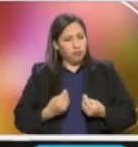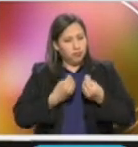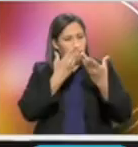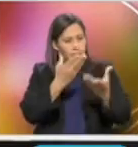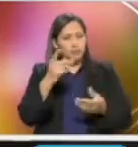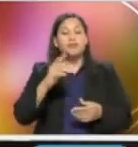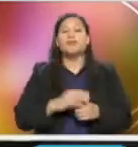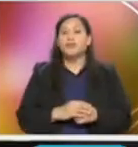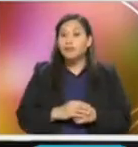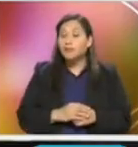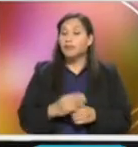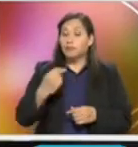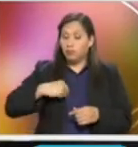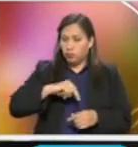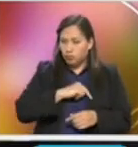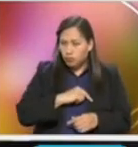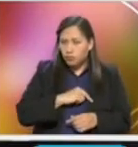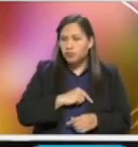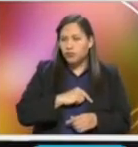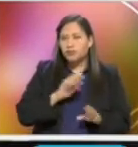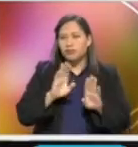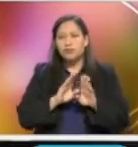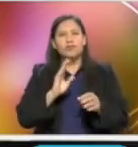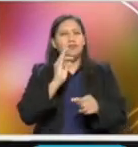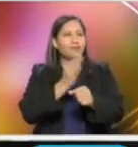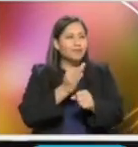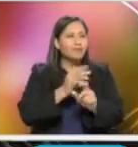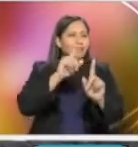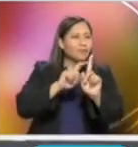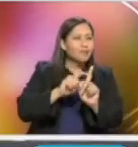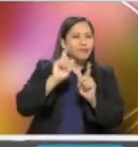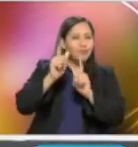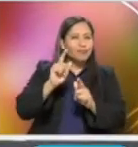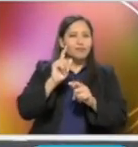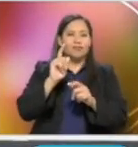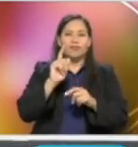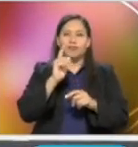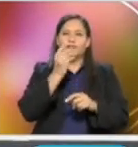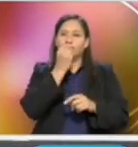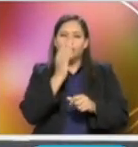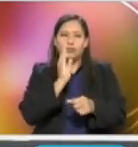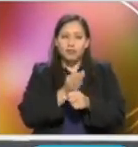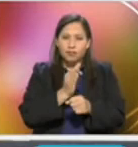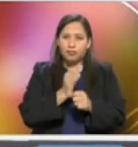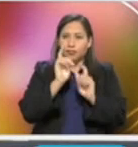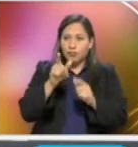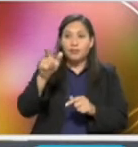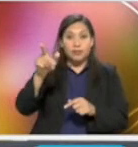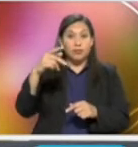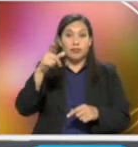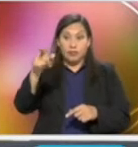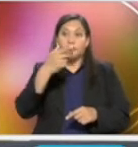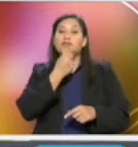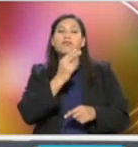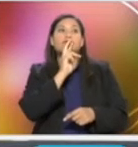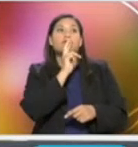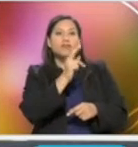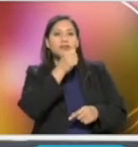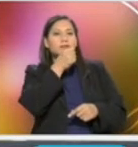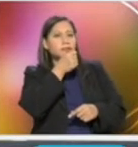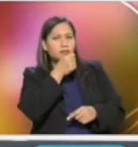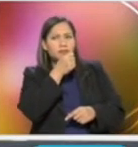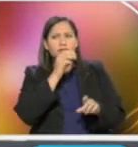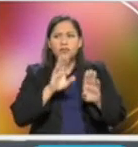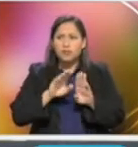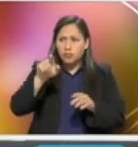cualquiera de los que nos dedicamos al stand-up comedy tienen que ver las entrevistas de Muhammad Ali y ver cómo hacía las